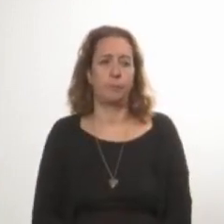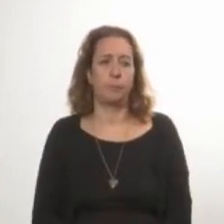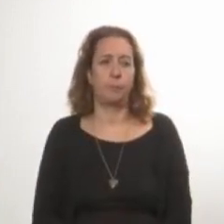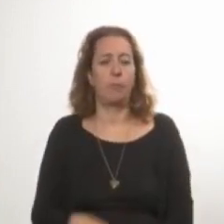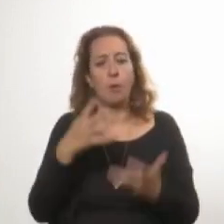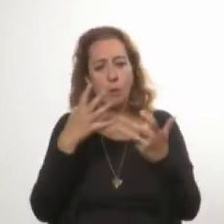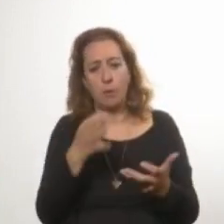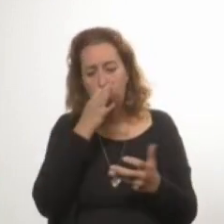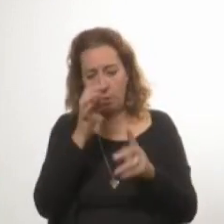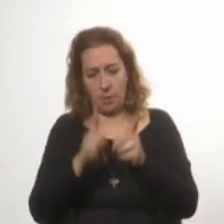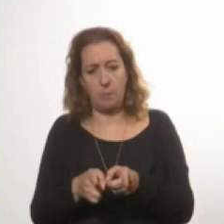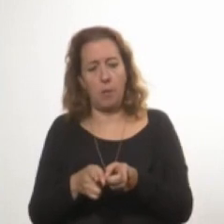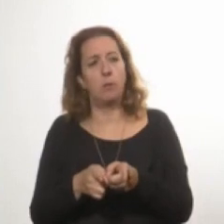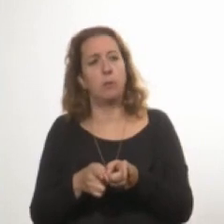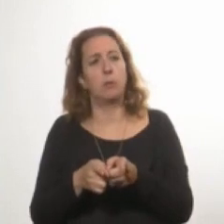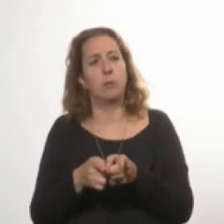Quiero decir además que